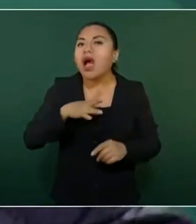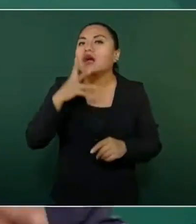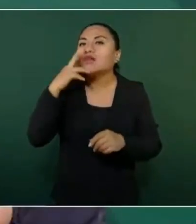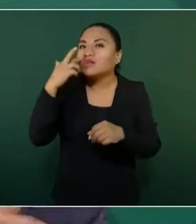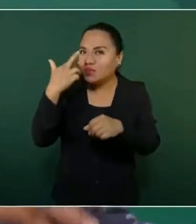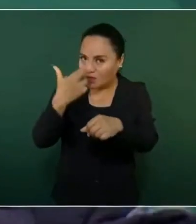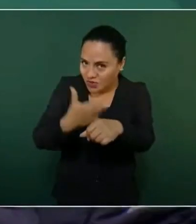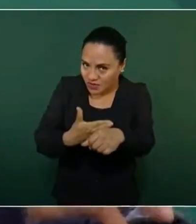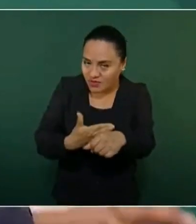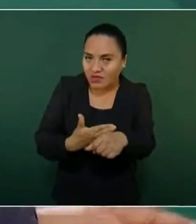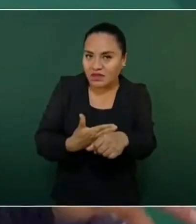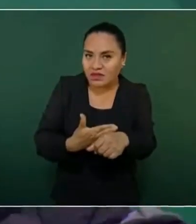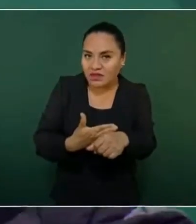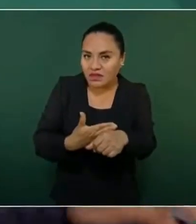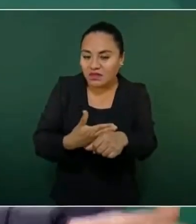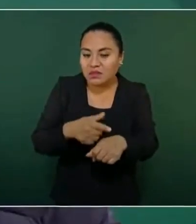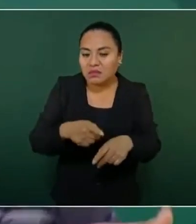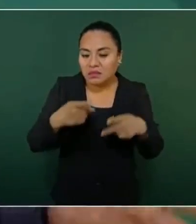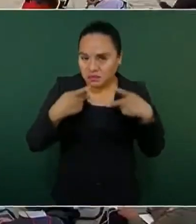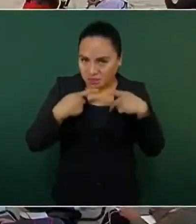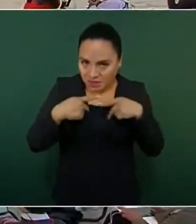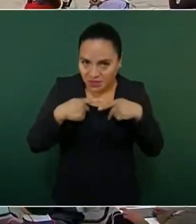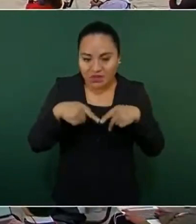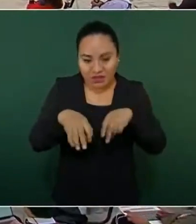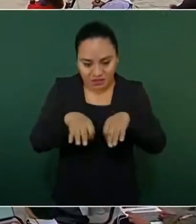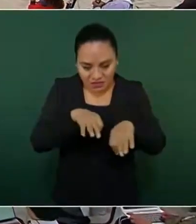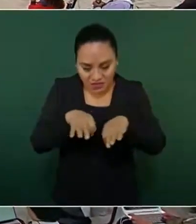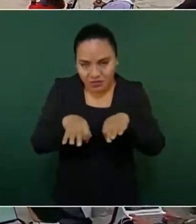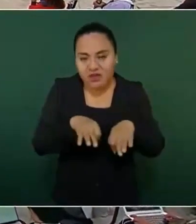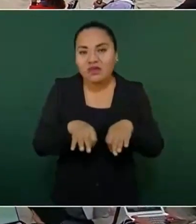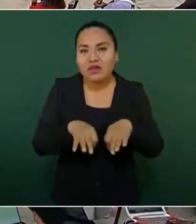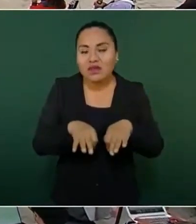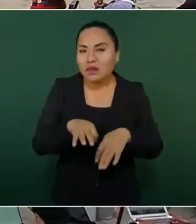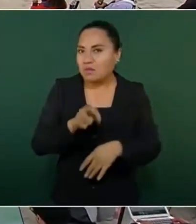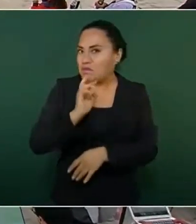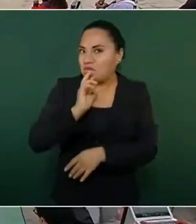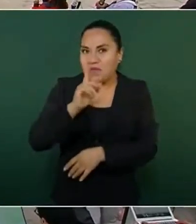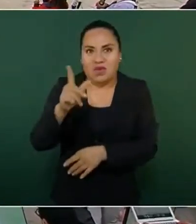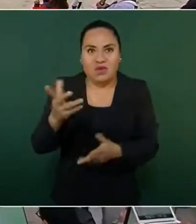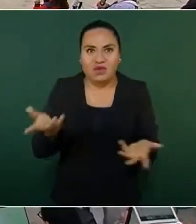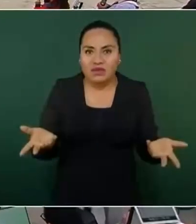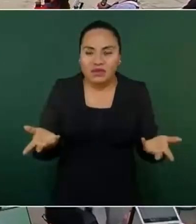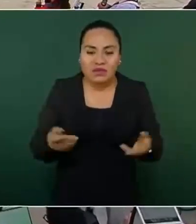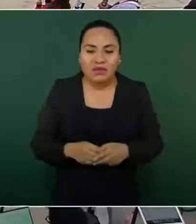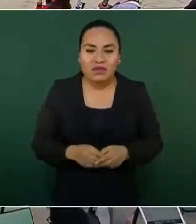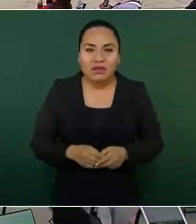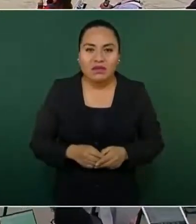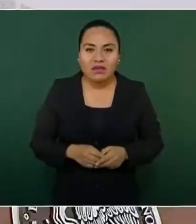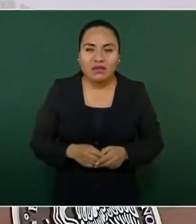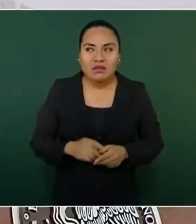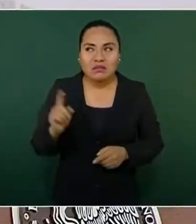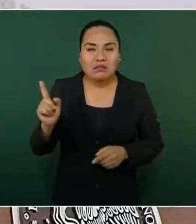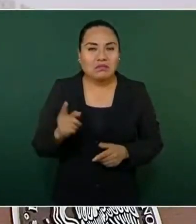Porque los trabajadores mexicanos son de lo mejor. Y él responde,